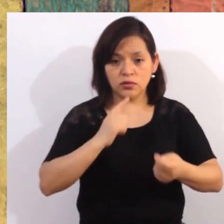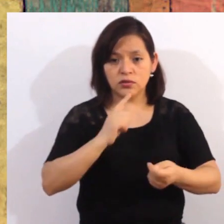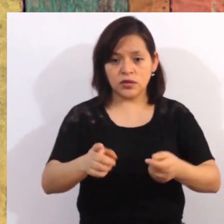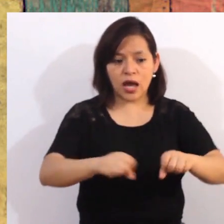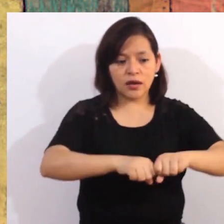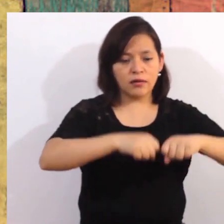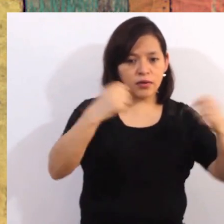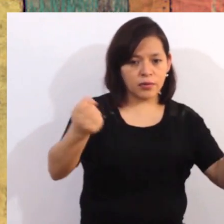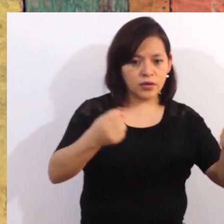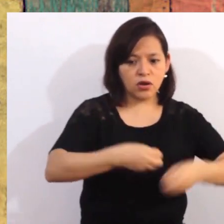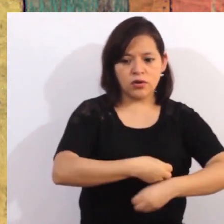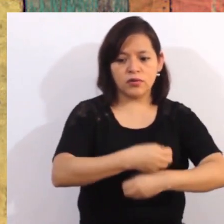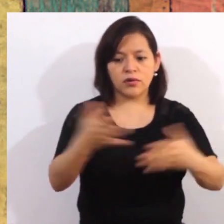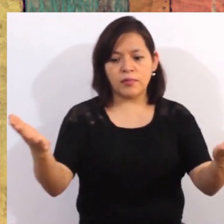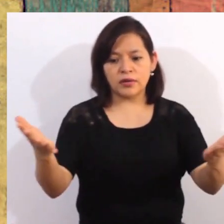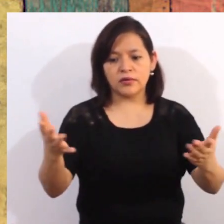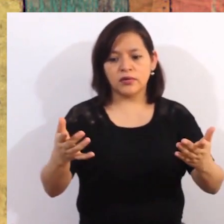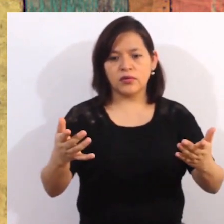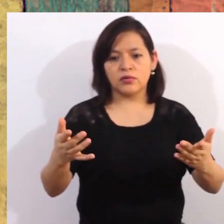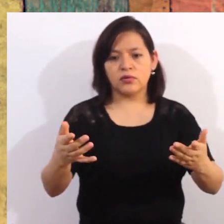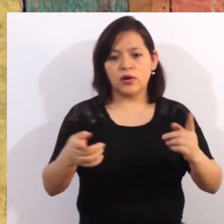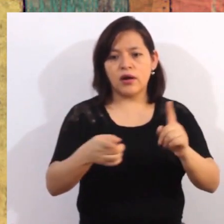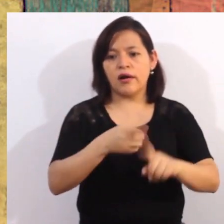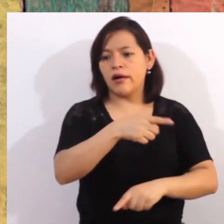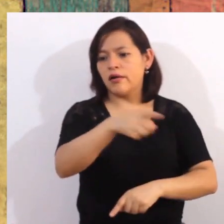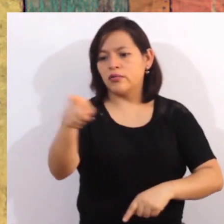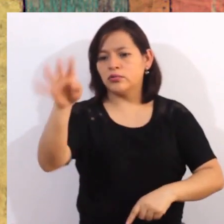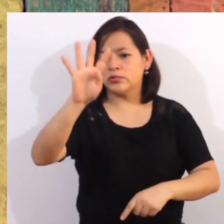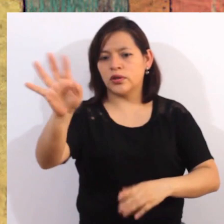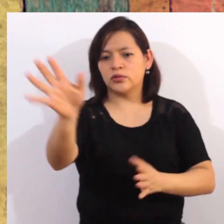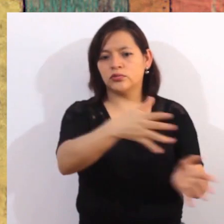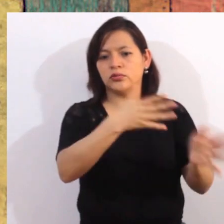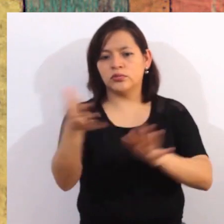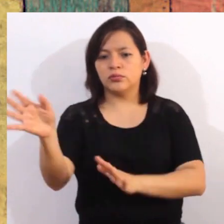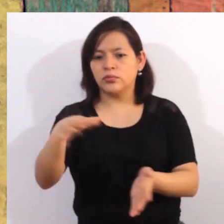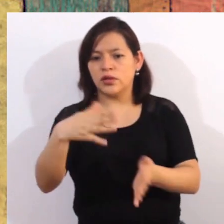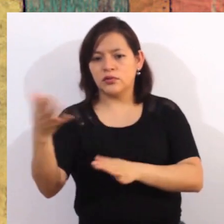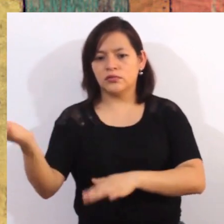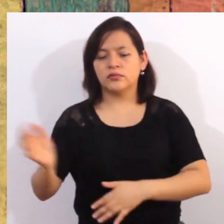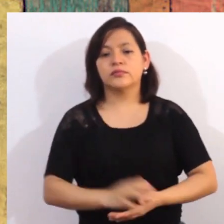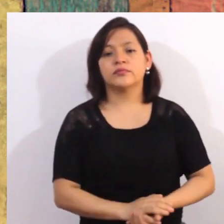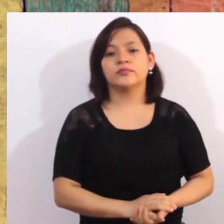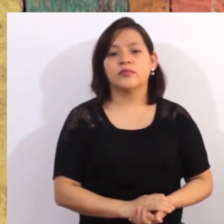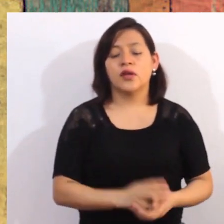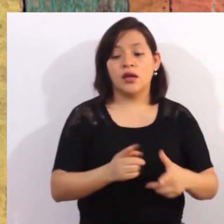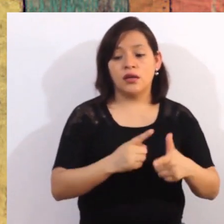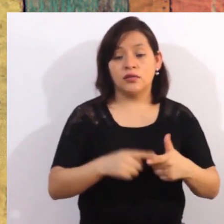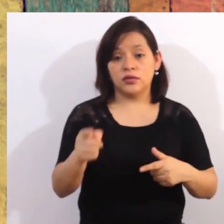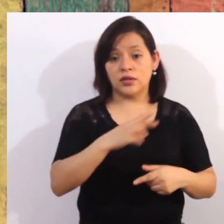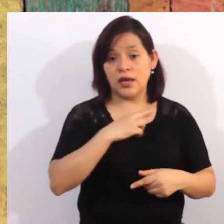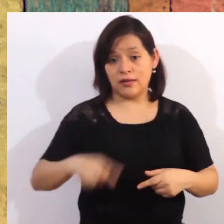vientos. Otra vez, la misma referencia del capítulo 8 y del capítulo 7. Alejandro, aunque